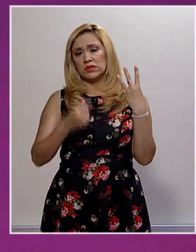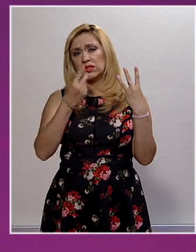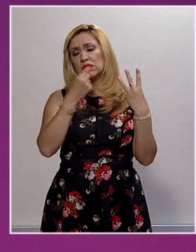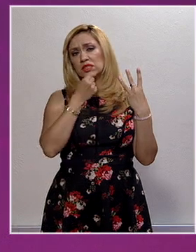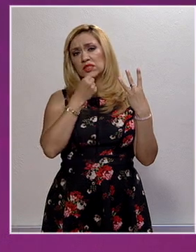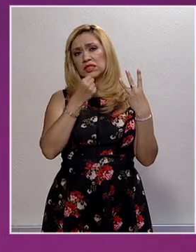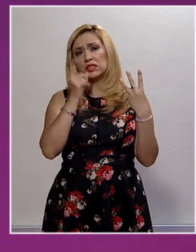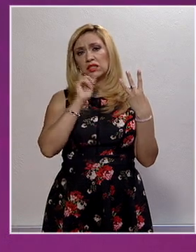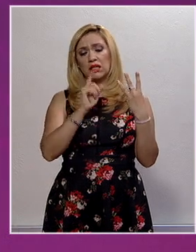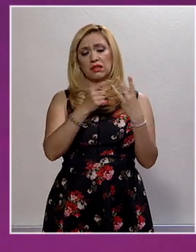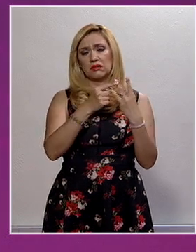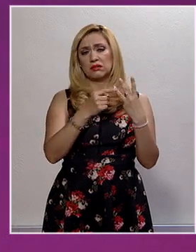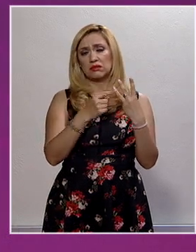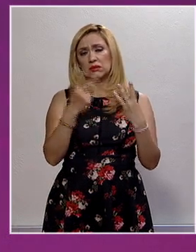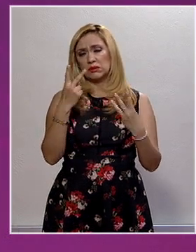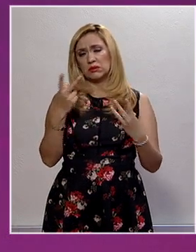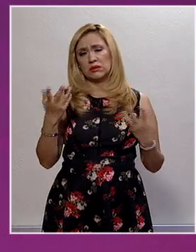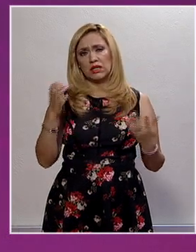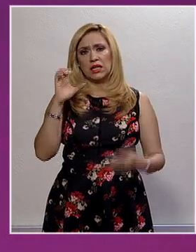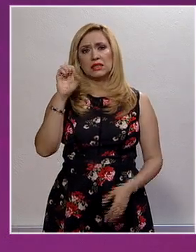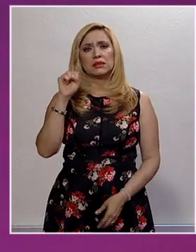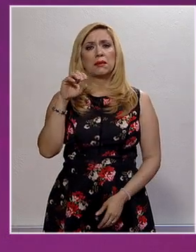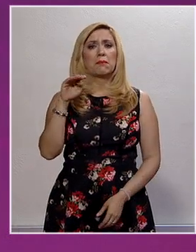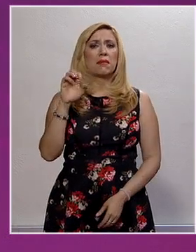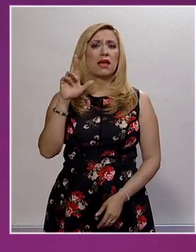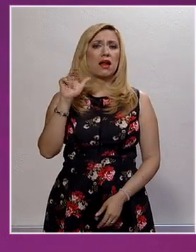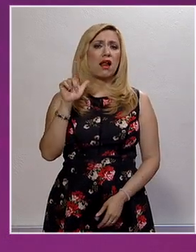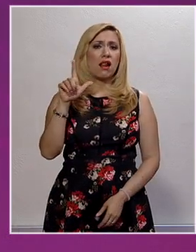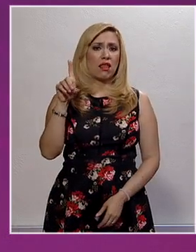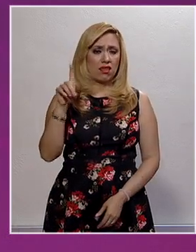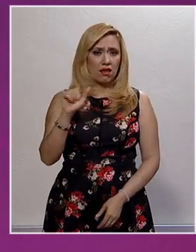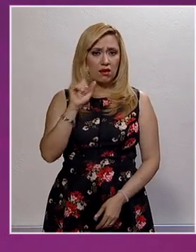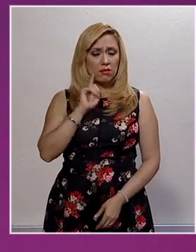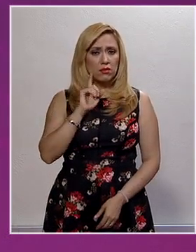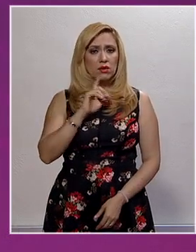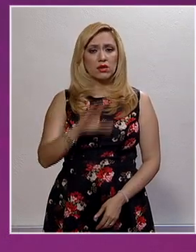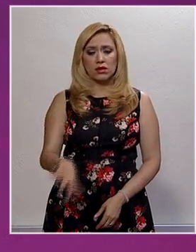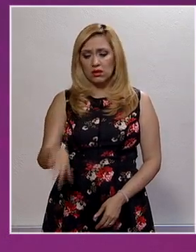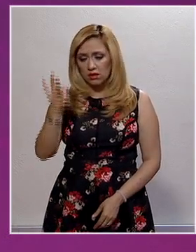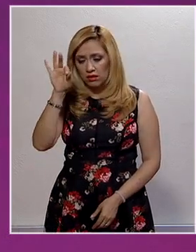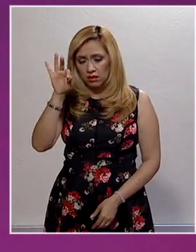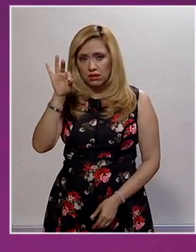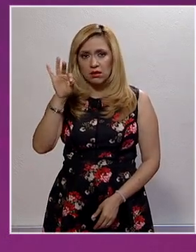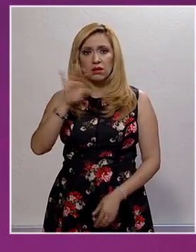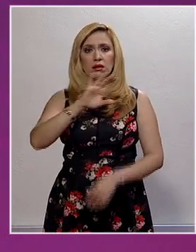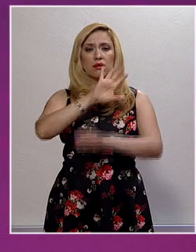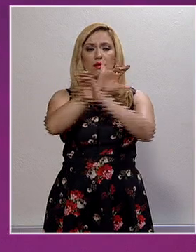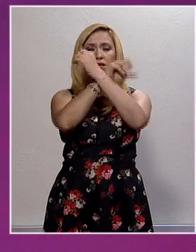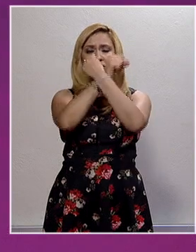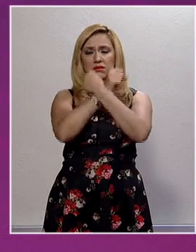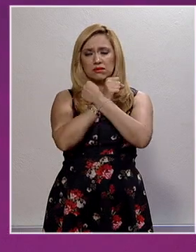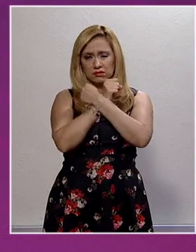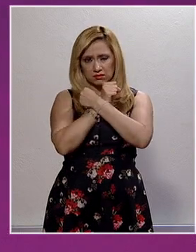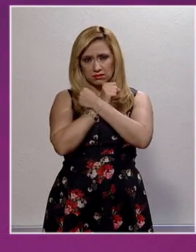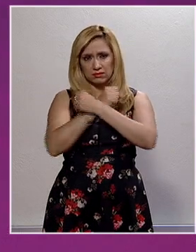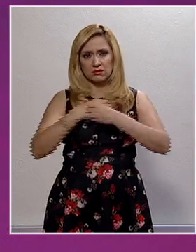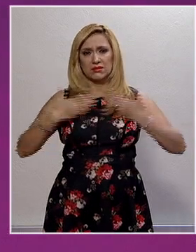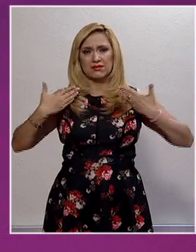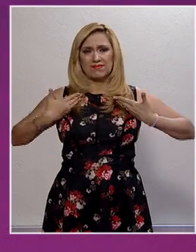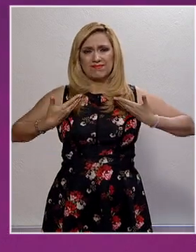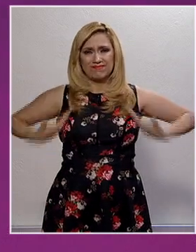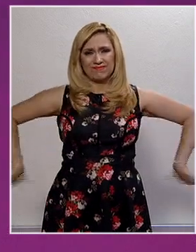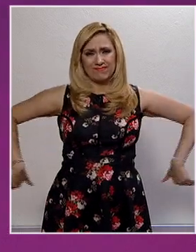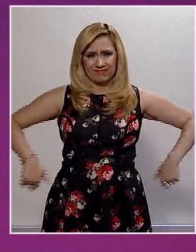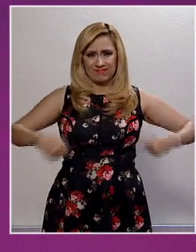niñas de este caso, especialmente Esmeralda, que pues la encontraron amarrada, con sus pechos